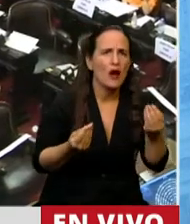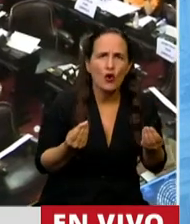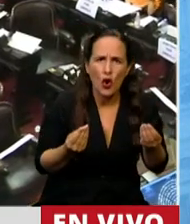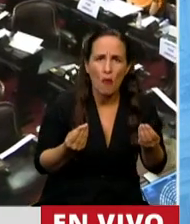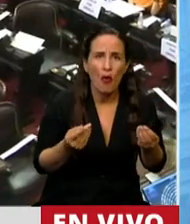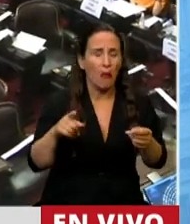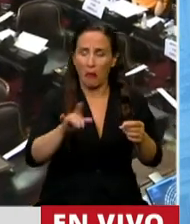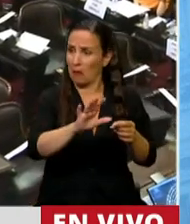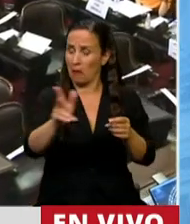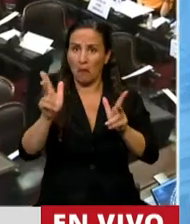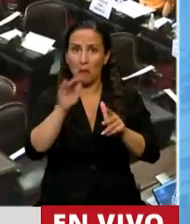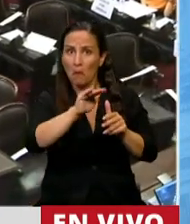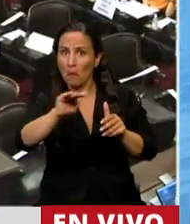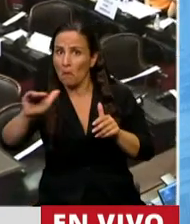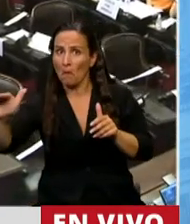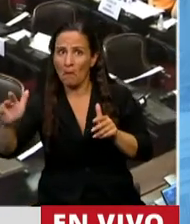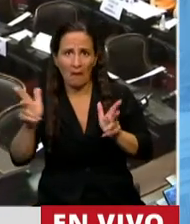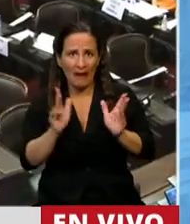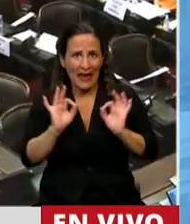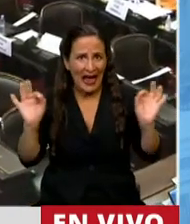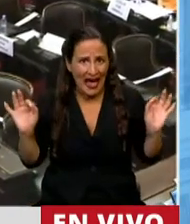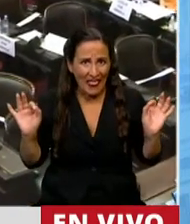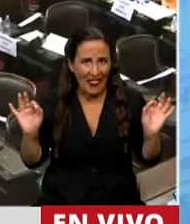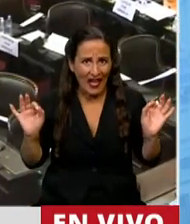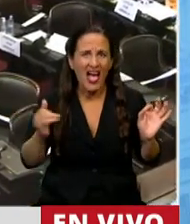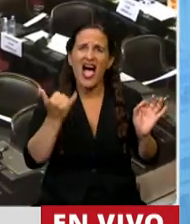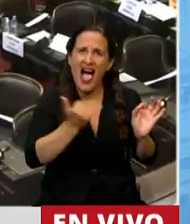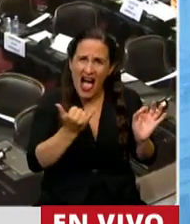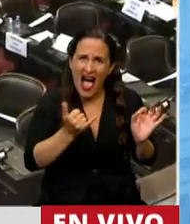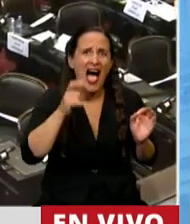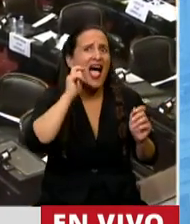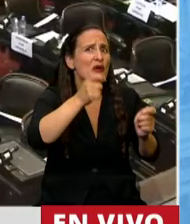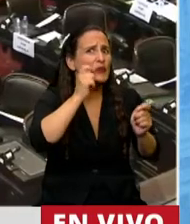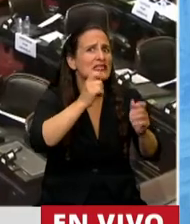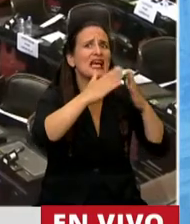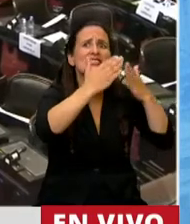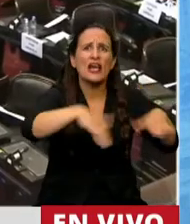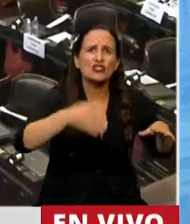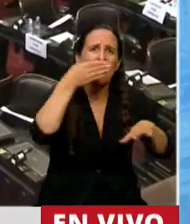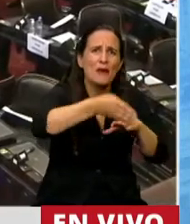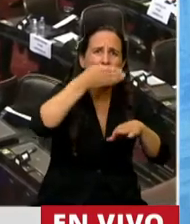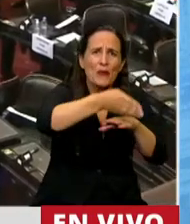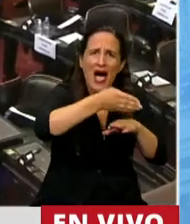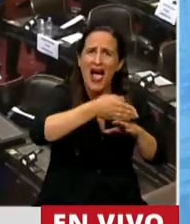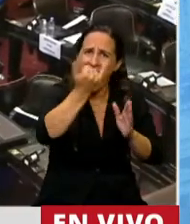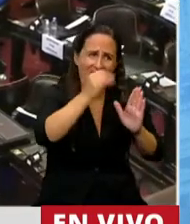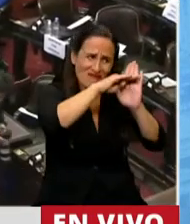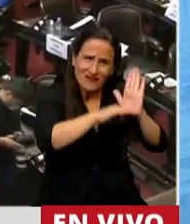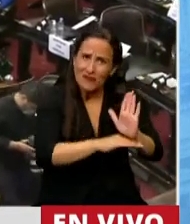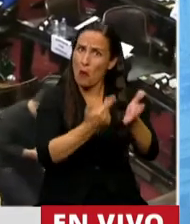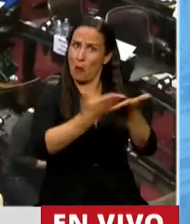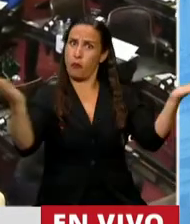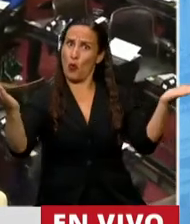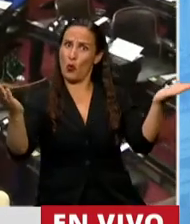ahora, ahí salen a la luz los registros de las visitas a la Casa Rosada, registros públicos donde